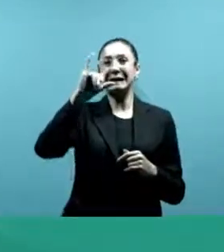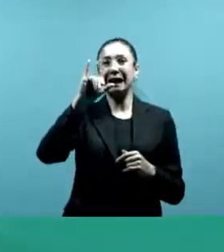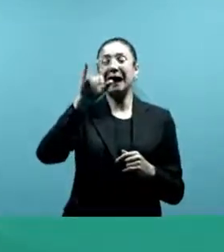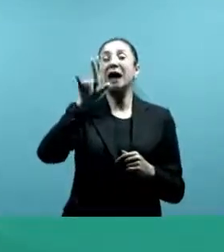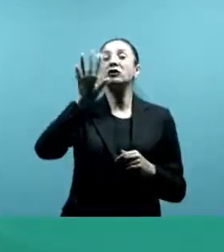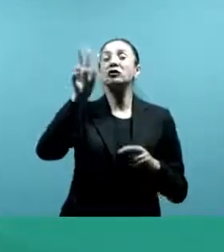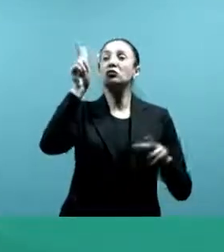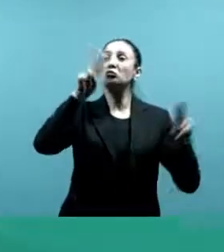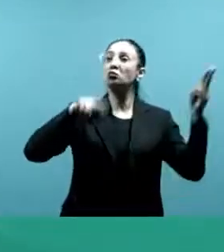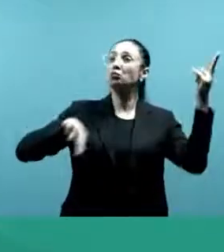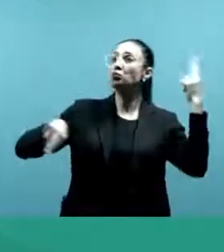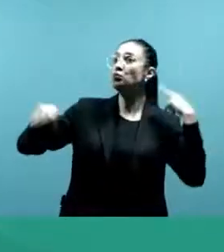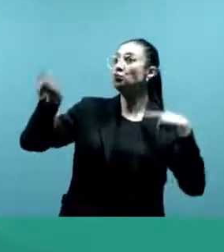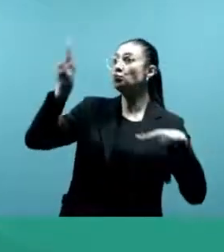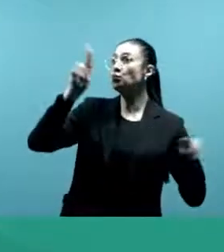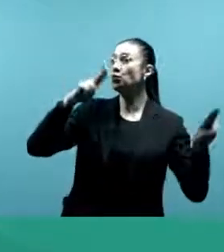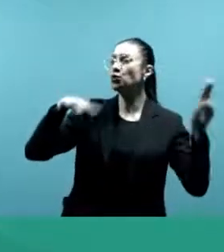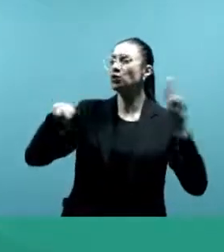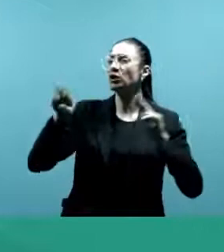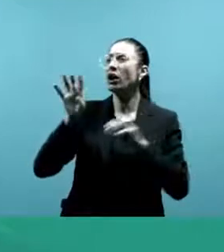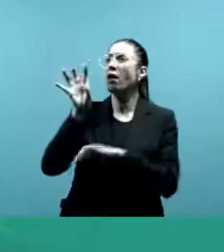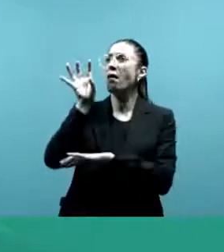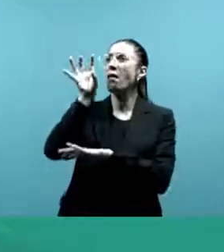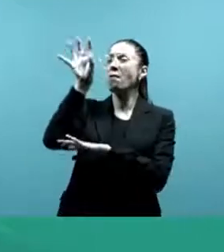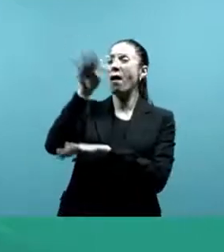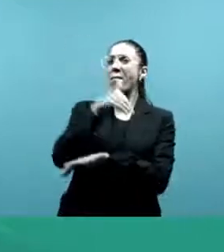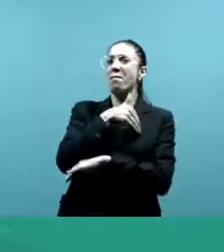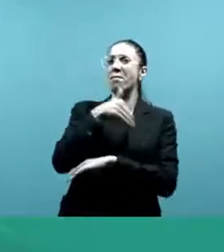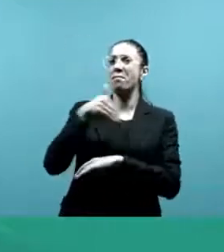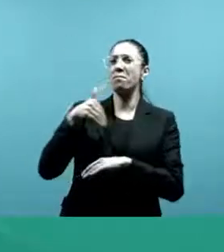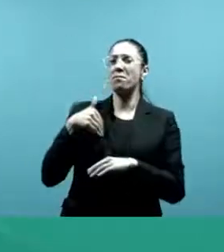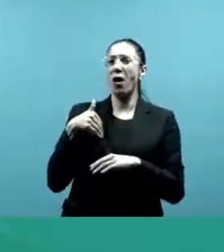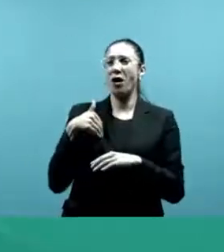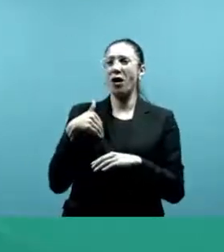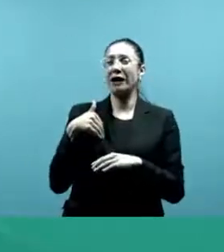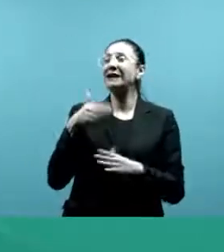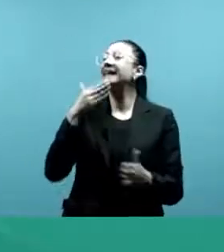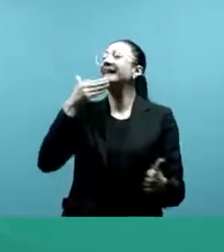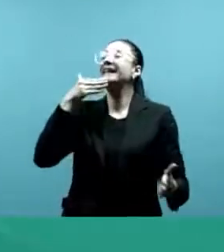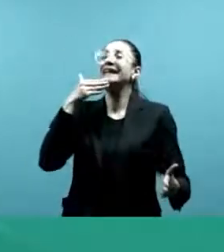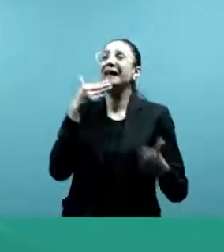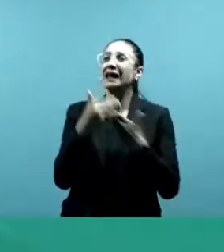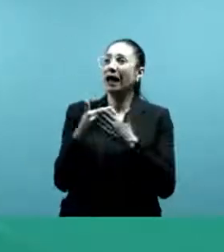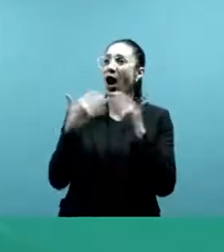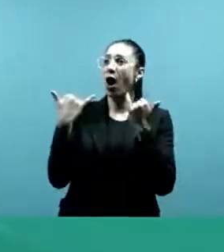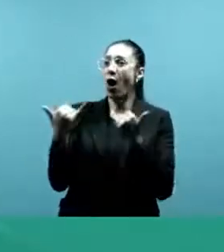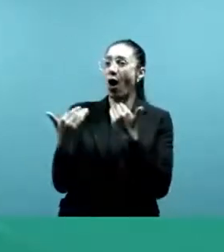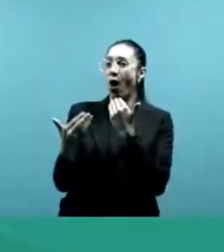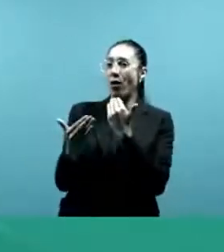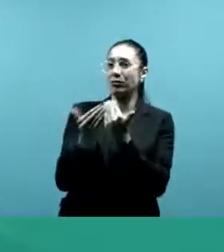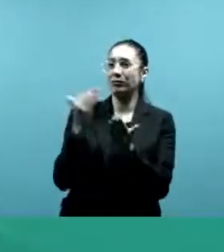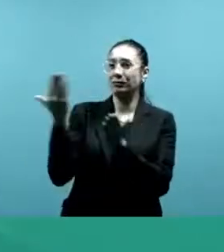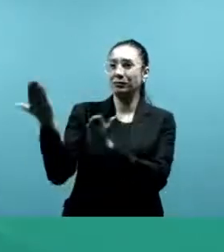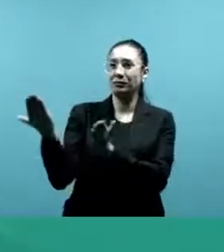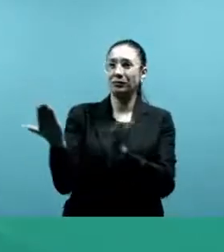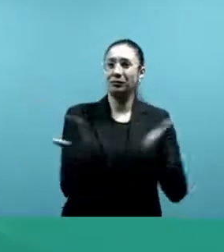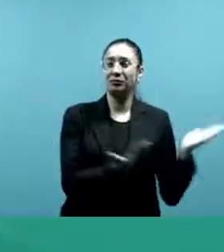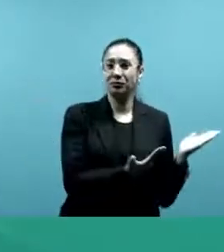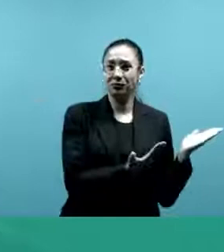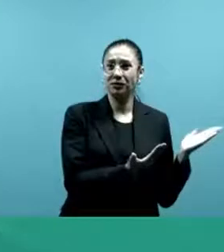de Auschwitz en Birkenau. Muchas gracias de verdad por estar con nosotros. Lo escuchamos antes.